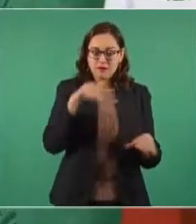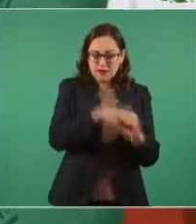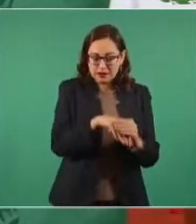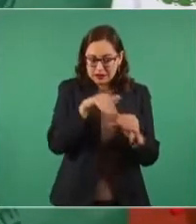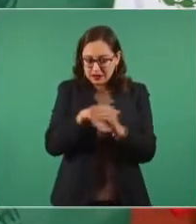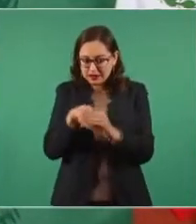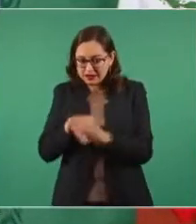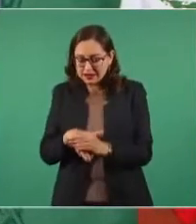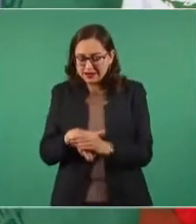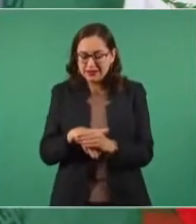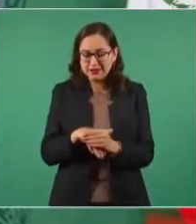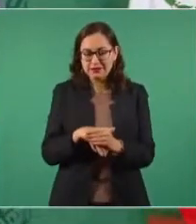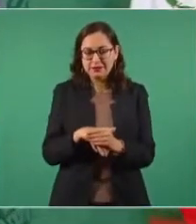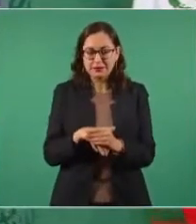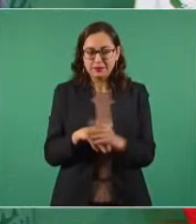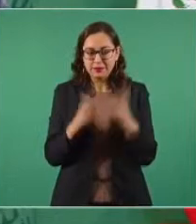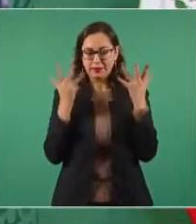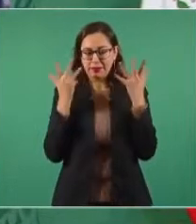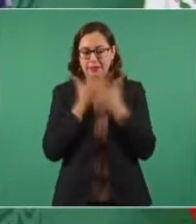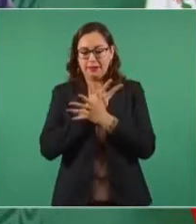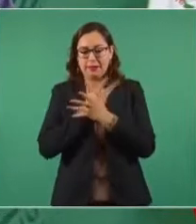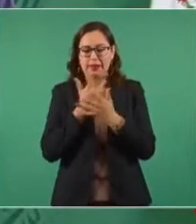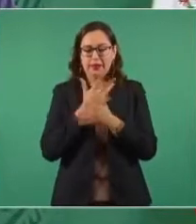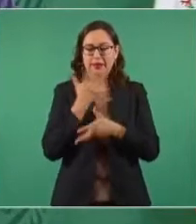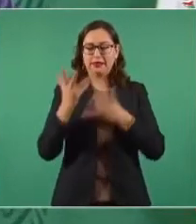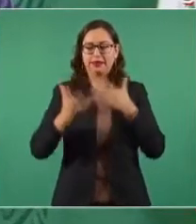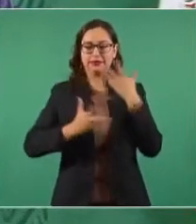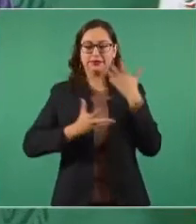saben qué contestó